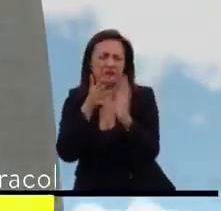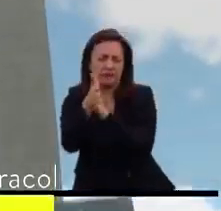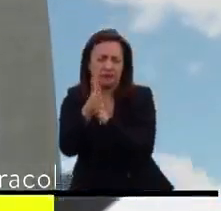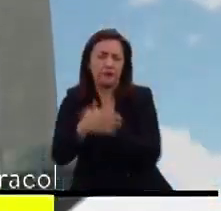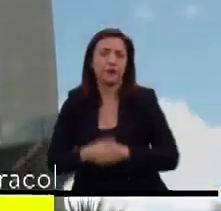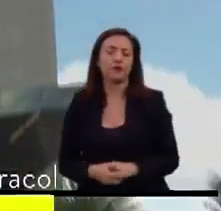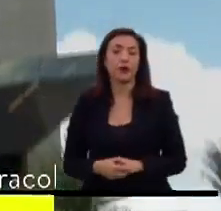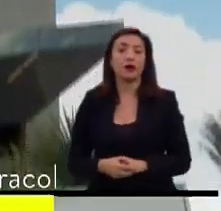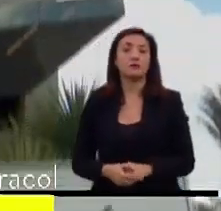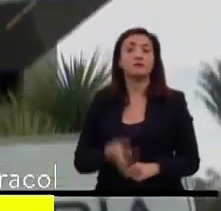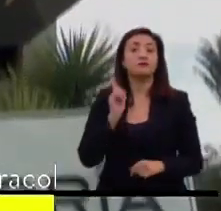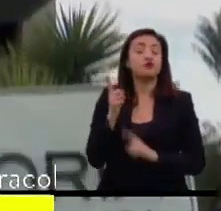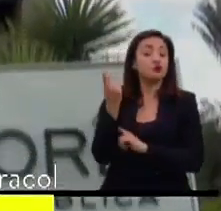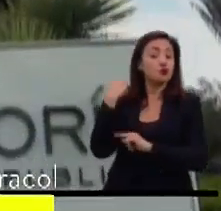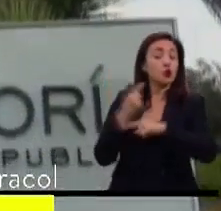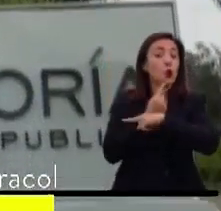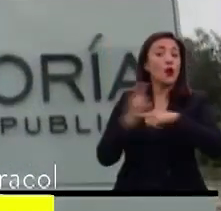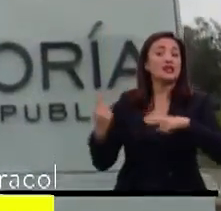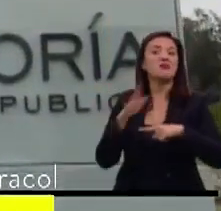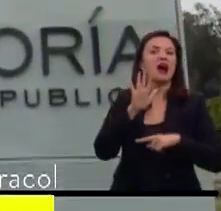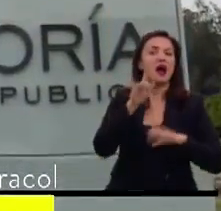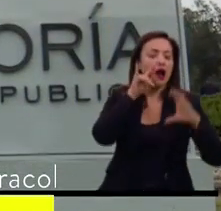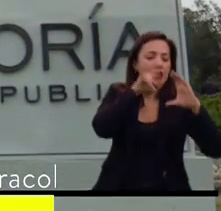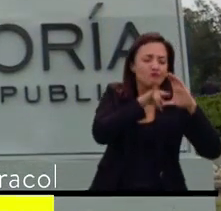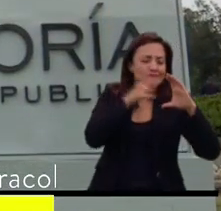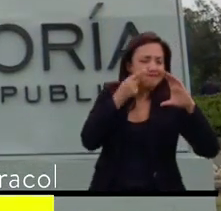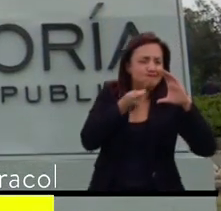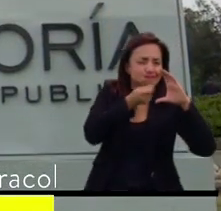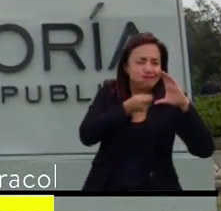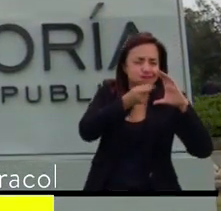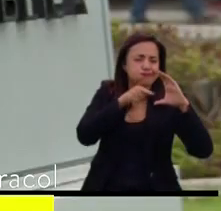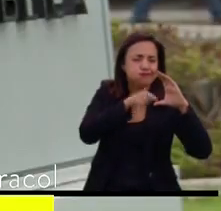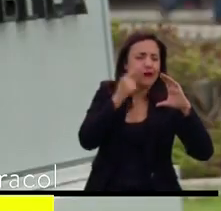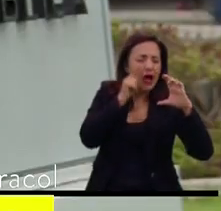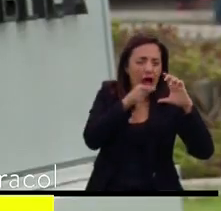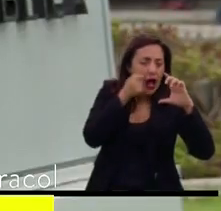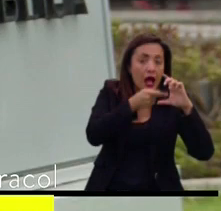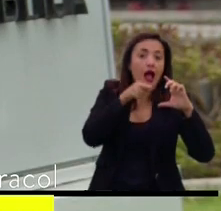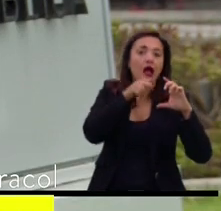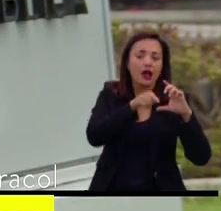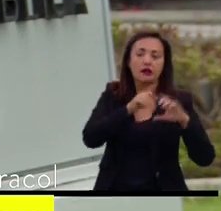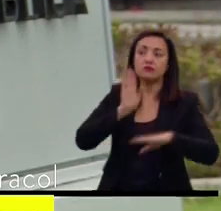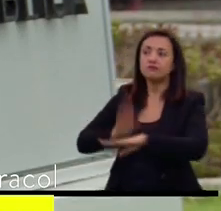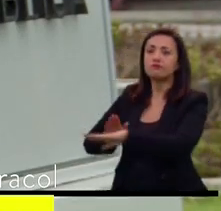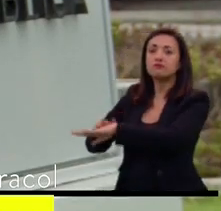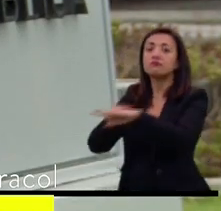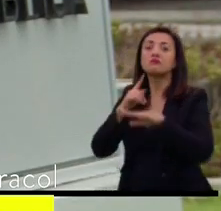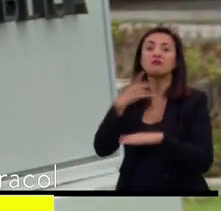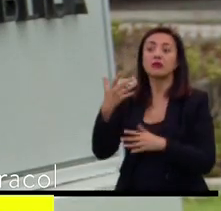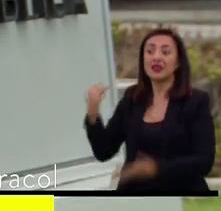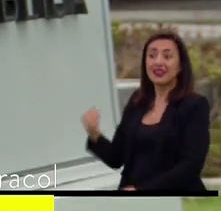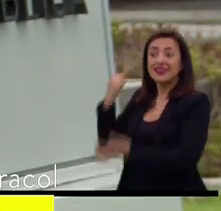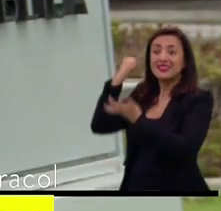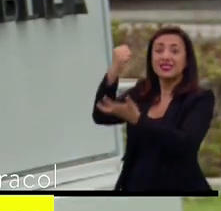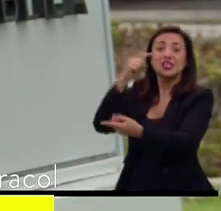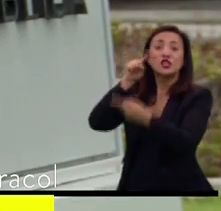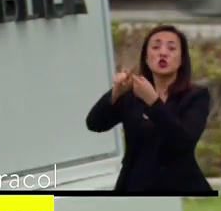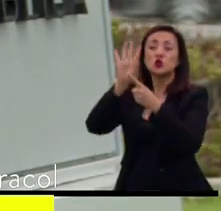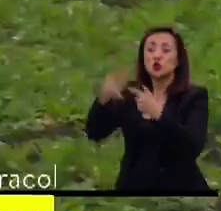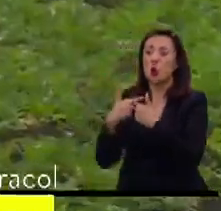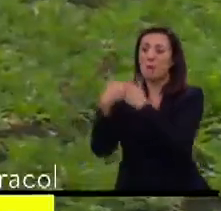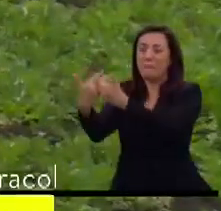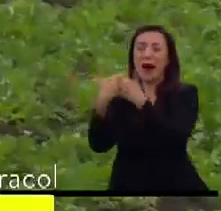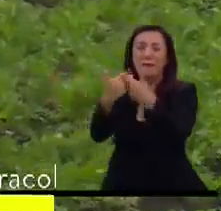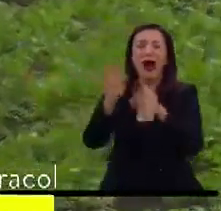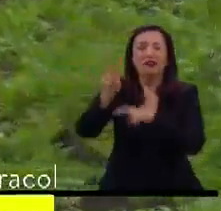Las alarmas las encendió hace una semana la Contraloría General de la República cuando identificó que el 90% de los recursos de la línea especial de crédito